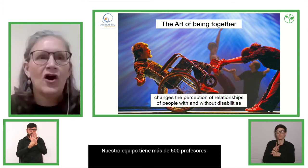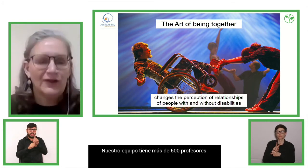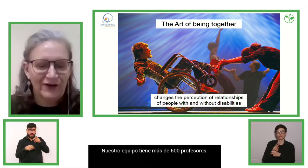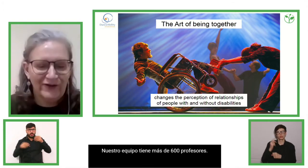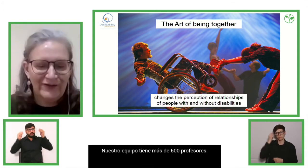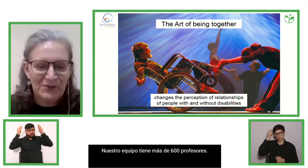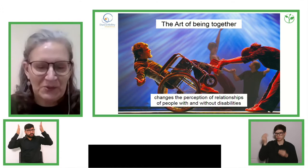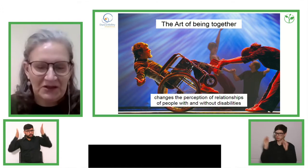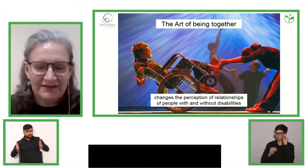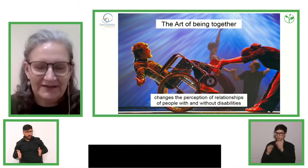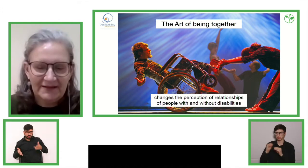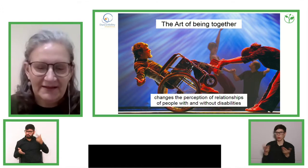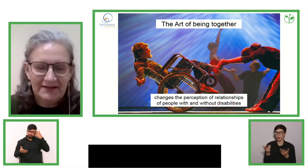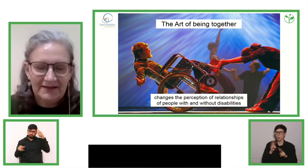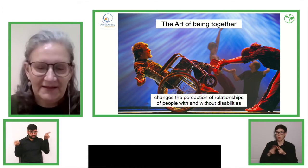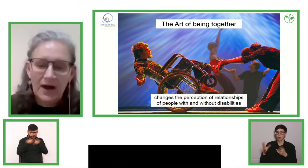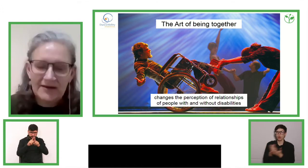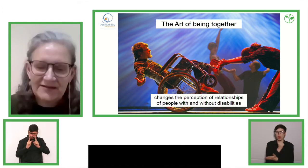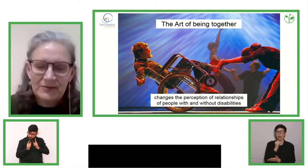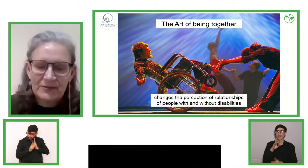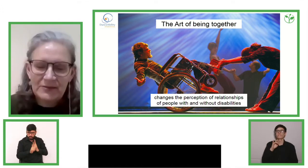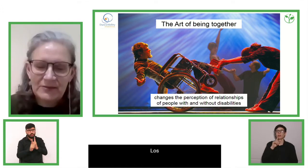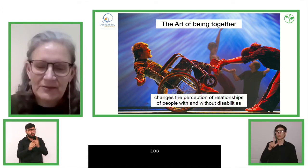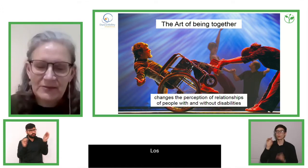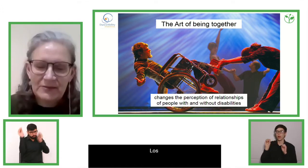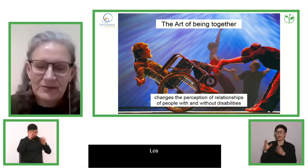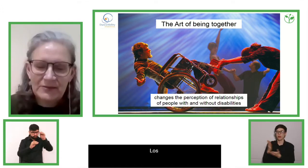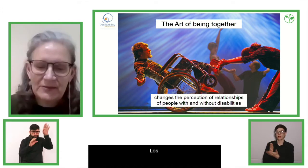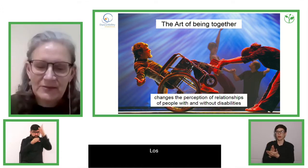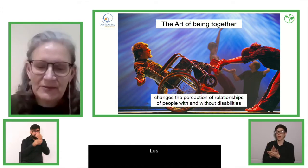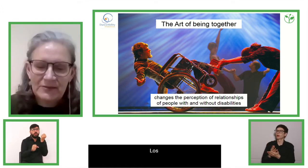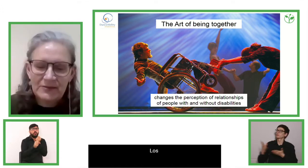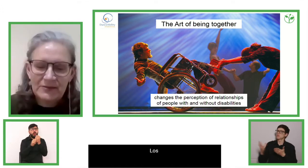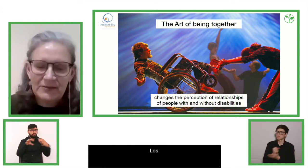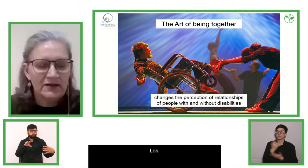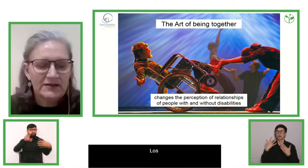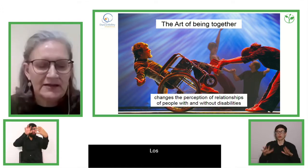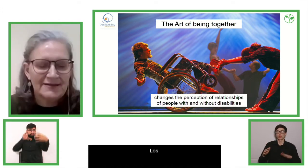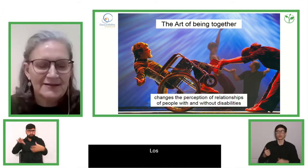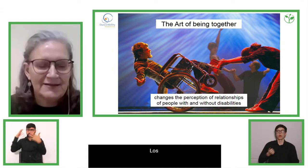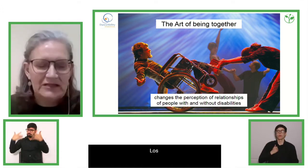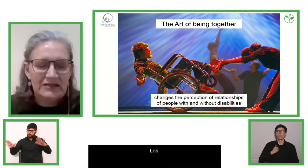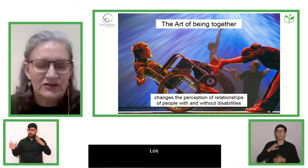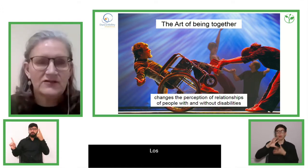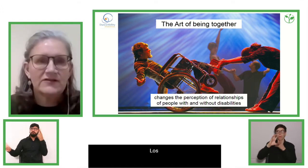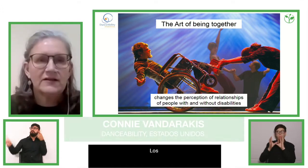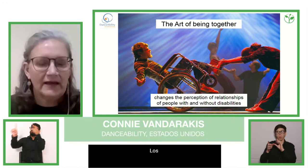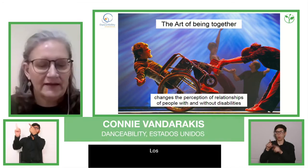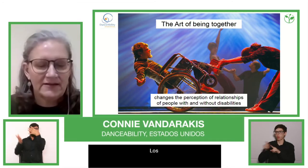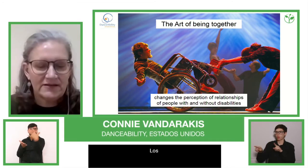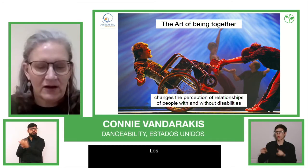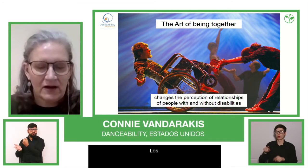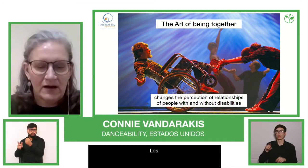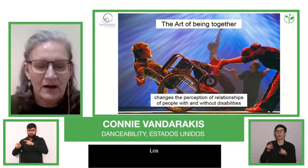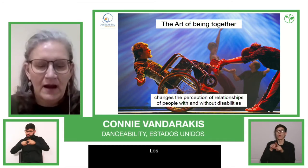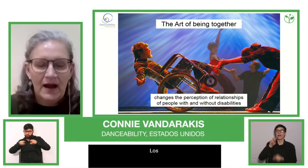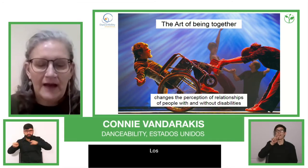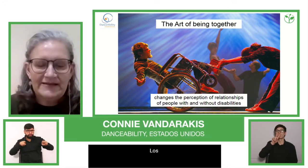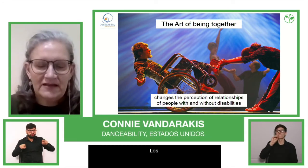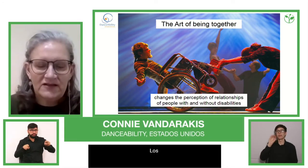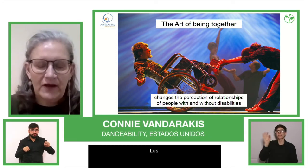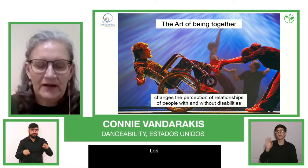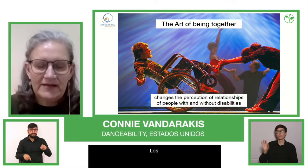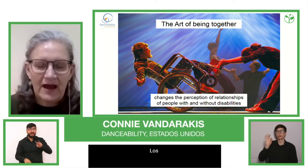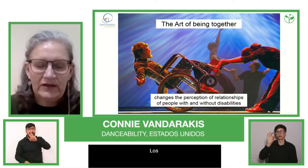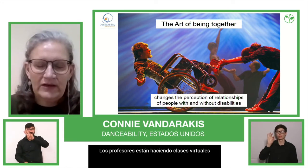virtuales, y los profesores están haciendo clases virtuales en todo el mundo actualmente. Y aproximadamente 20% de nuestros profesores de Danceability,